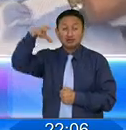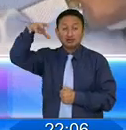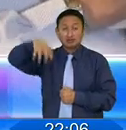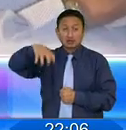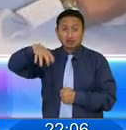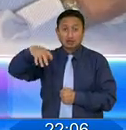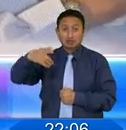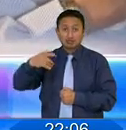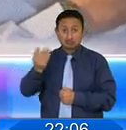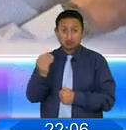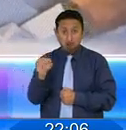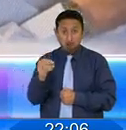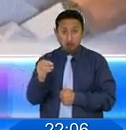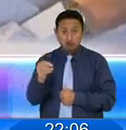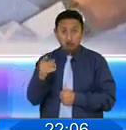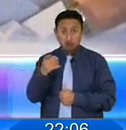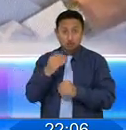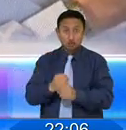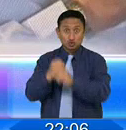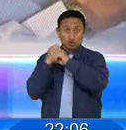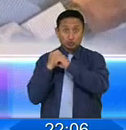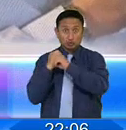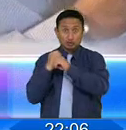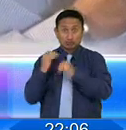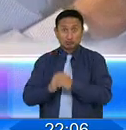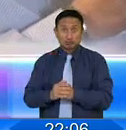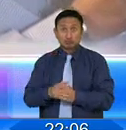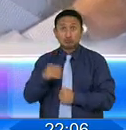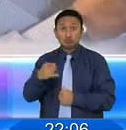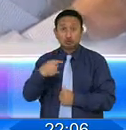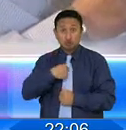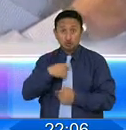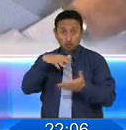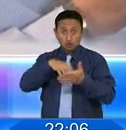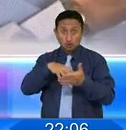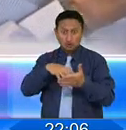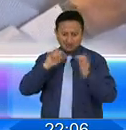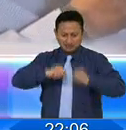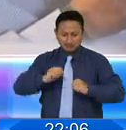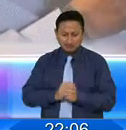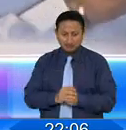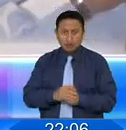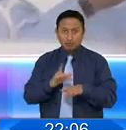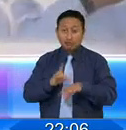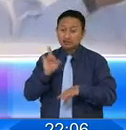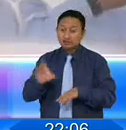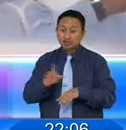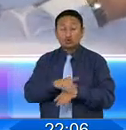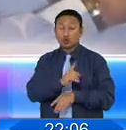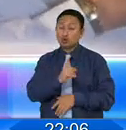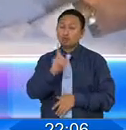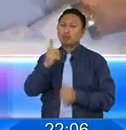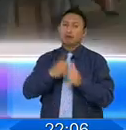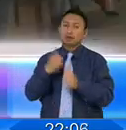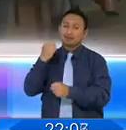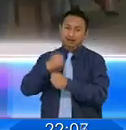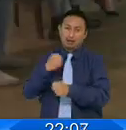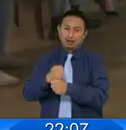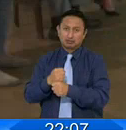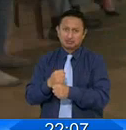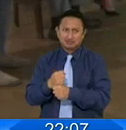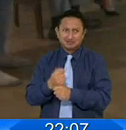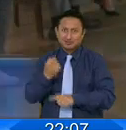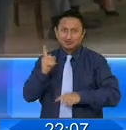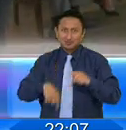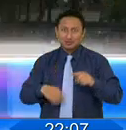le obligue al joven que quiere estudiar, que lo deje de hacer porque tiene que trabajar. Lasso